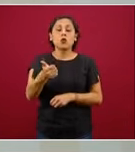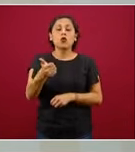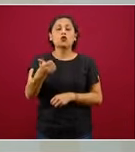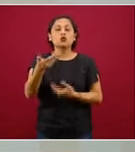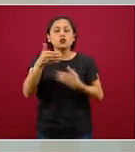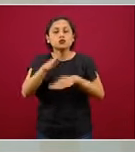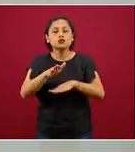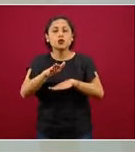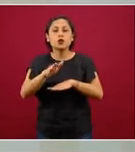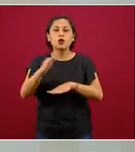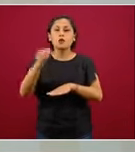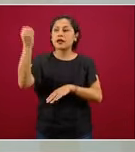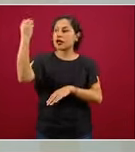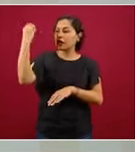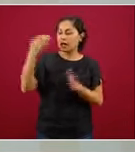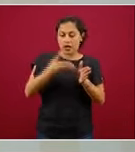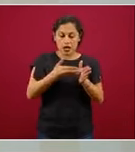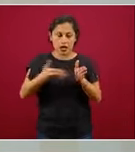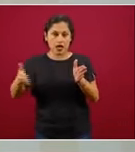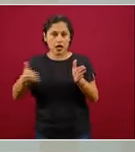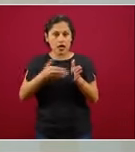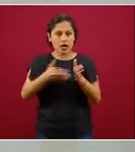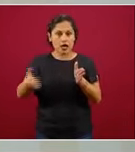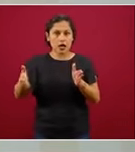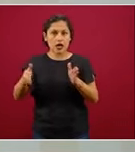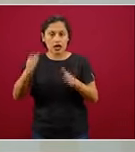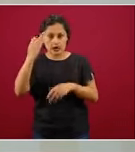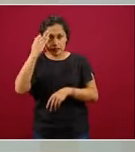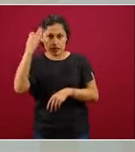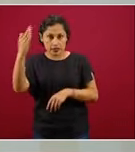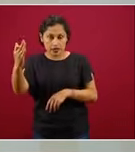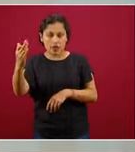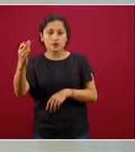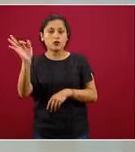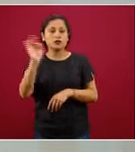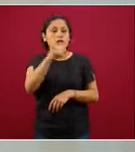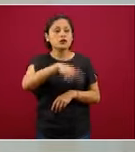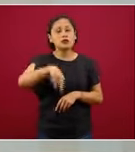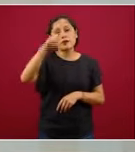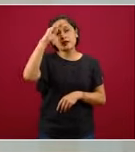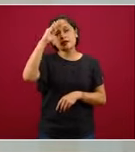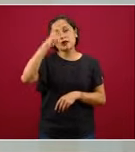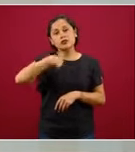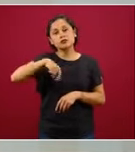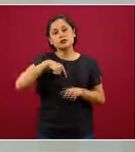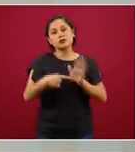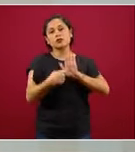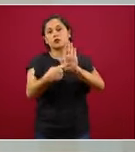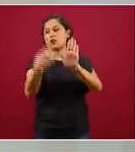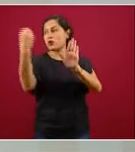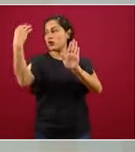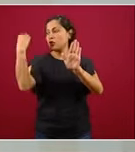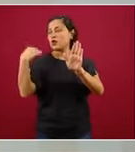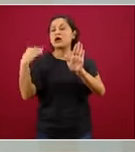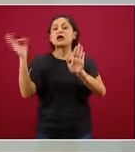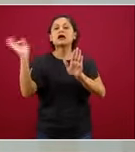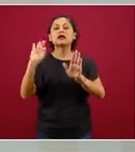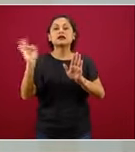de si la motivación para no haberlo publicado la semana pasada era un posible acuerdo de que